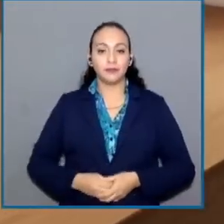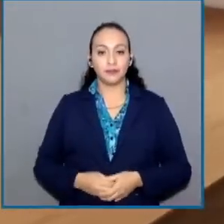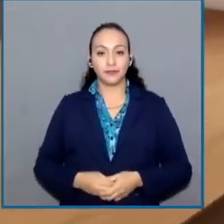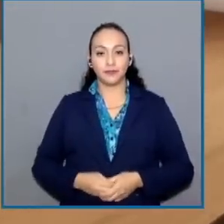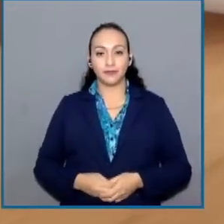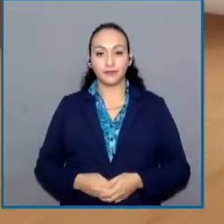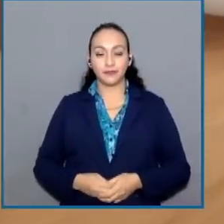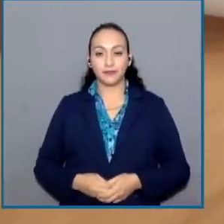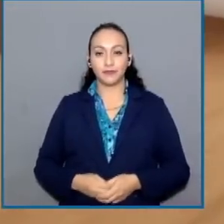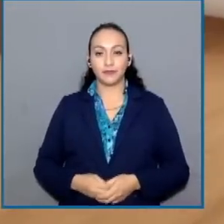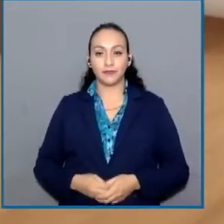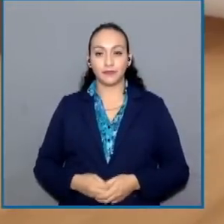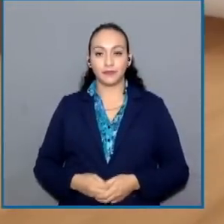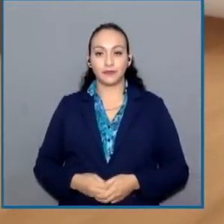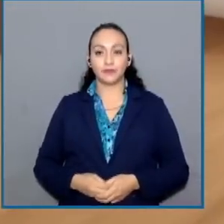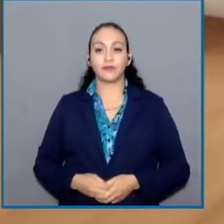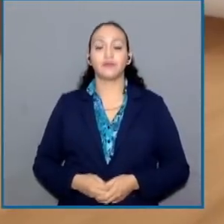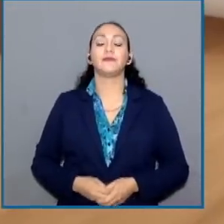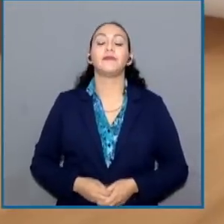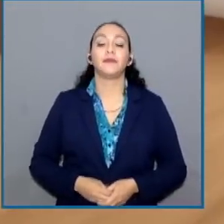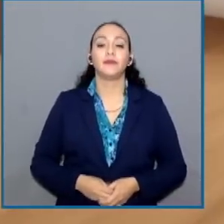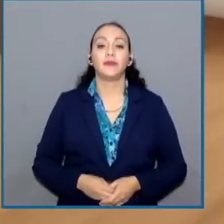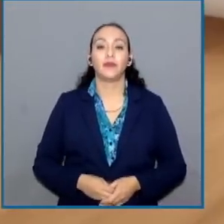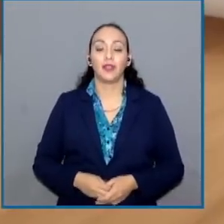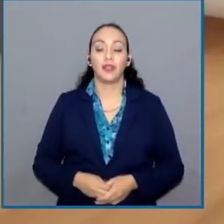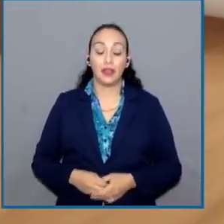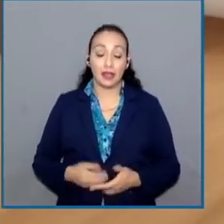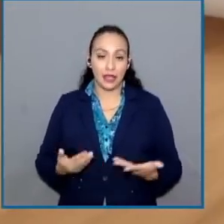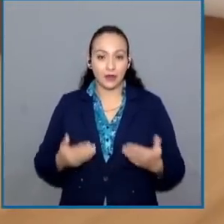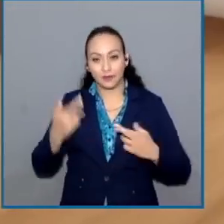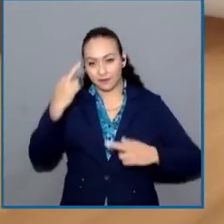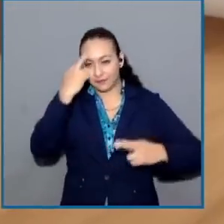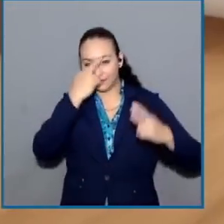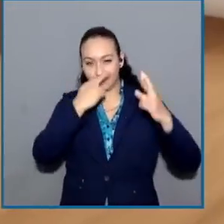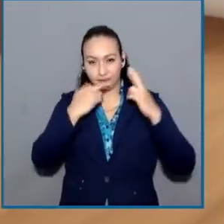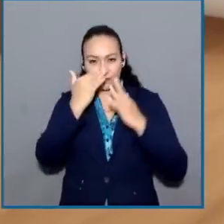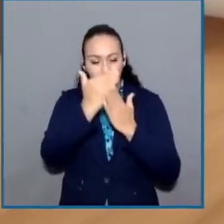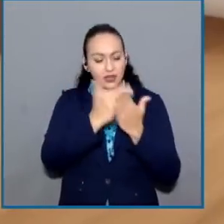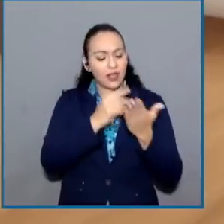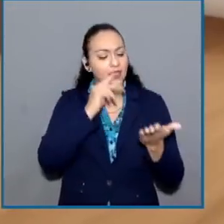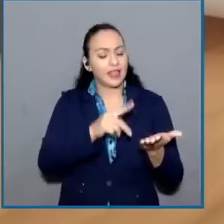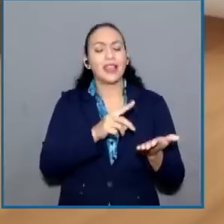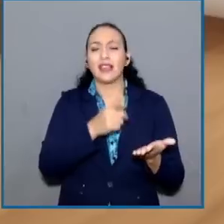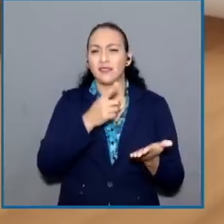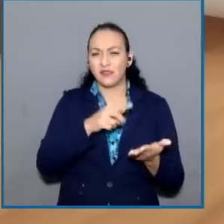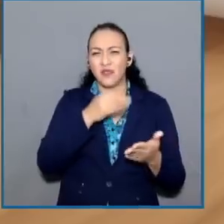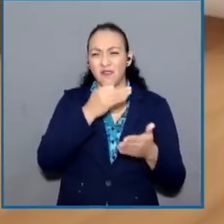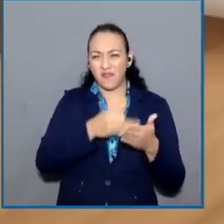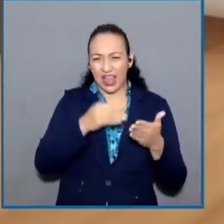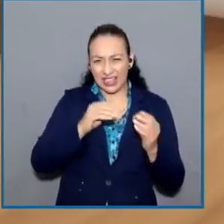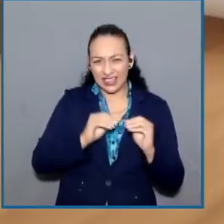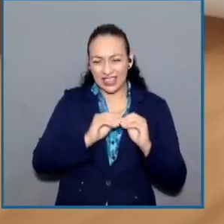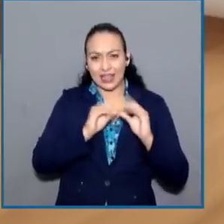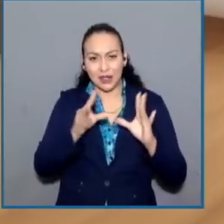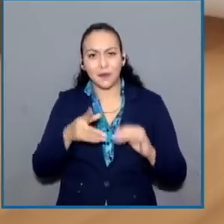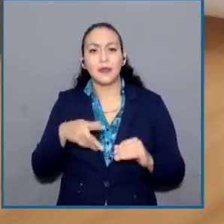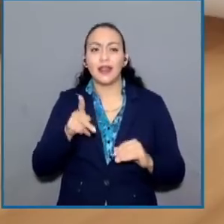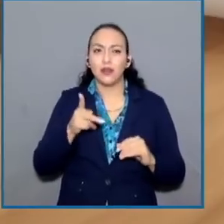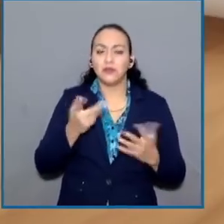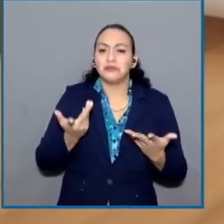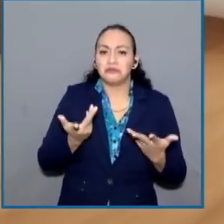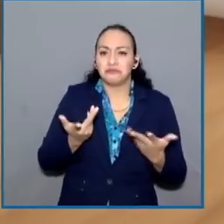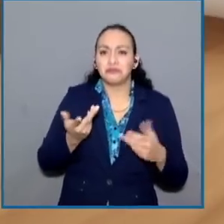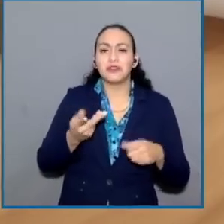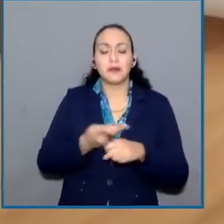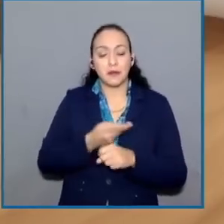Y para el magistrado Armando Maitret hay enormes lagunas, no solo normativas, sino procedimentales, en torno a la elección de